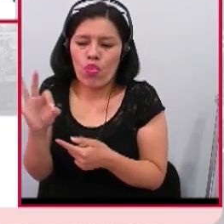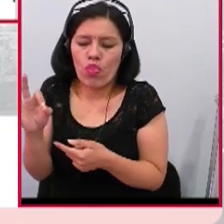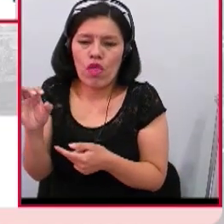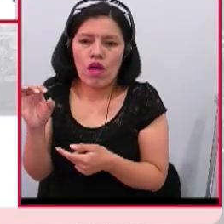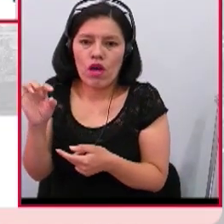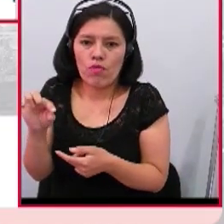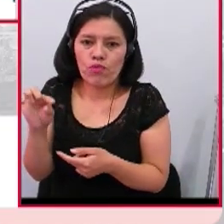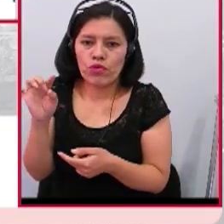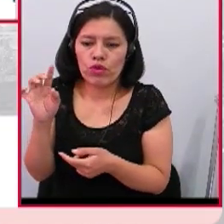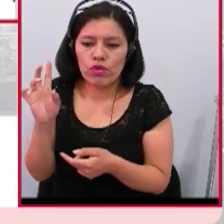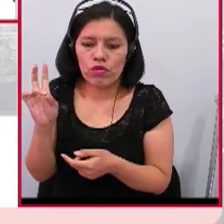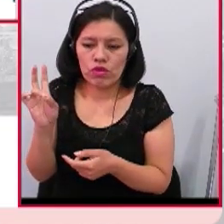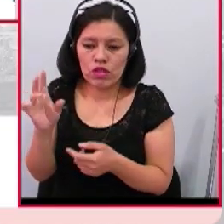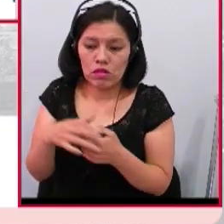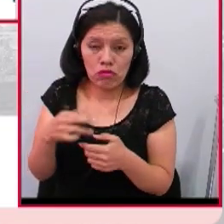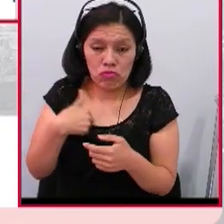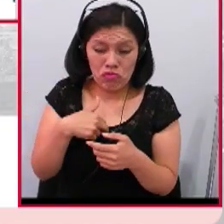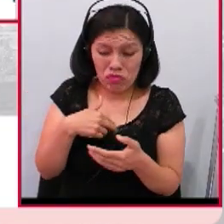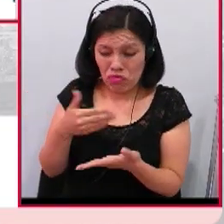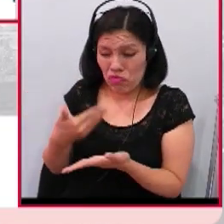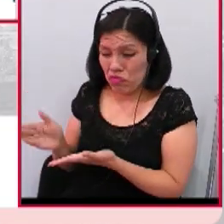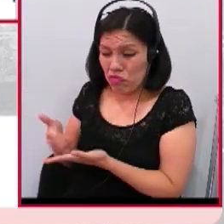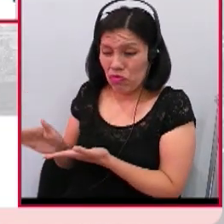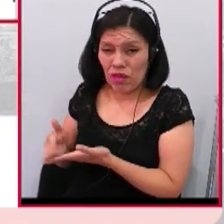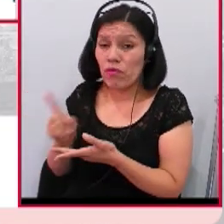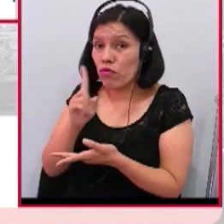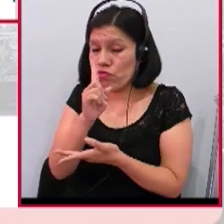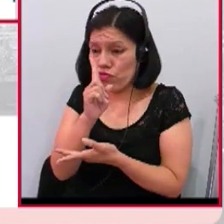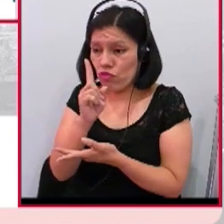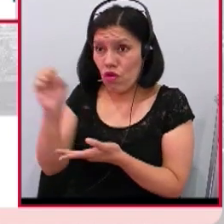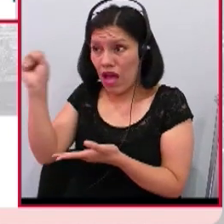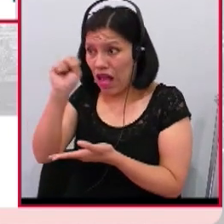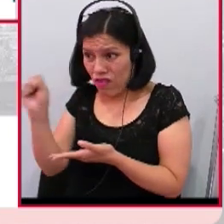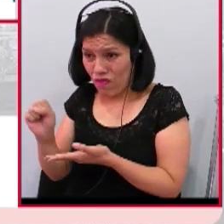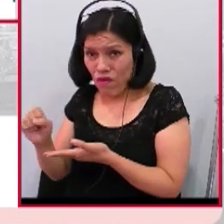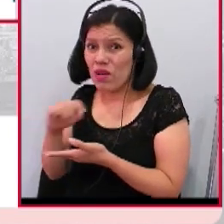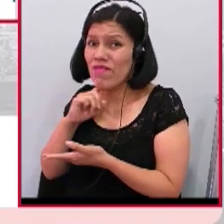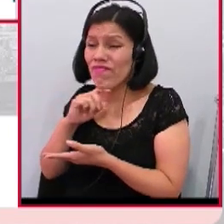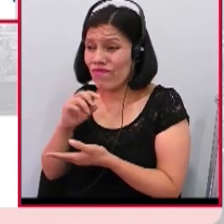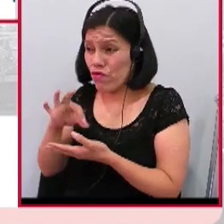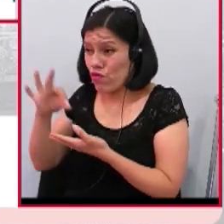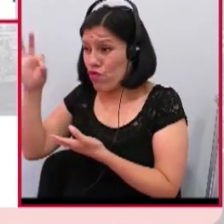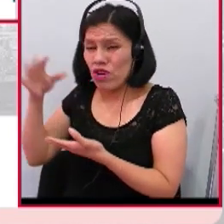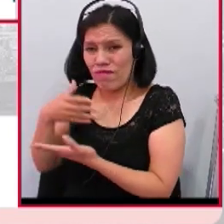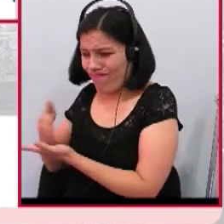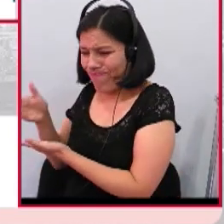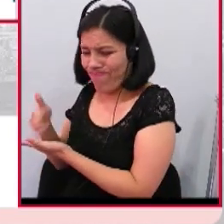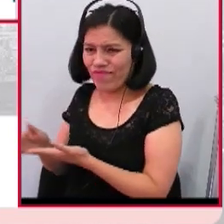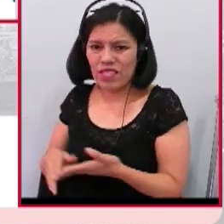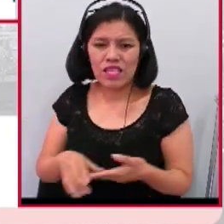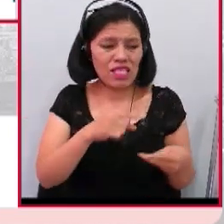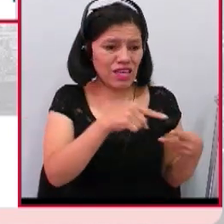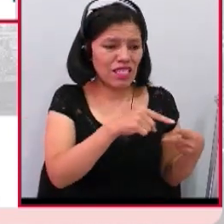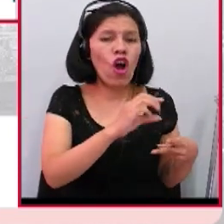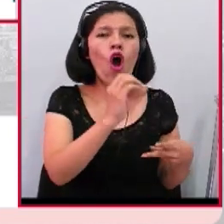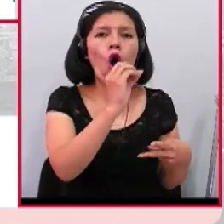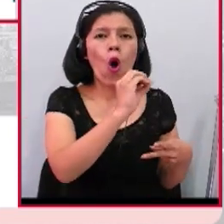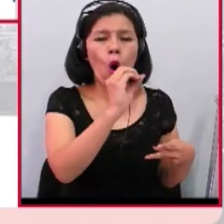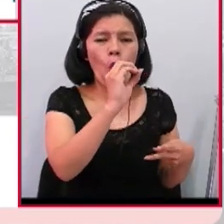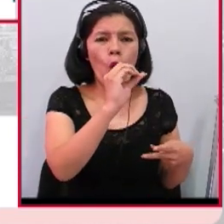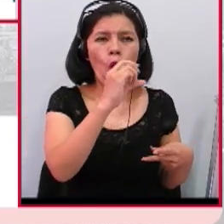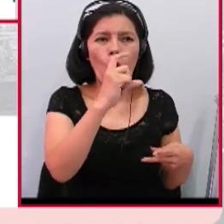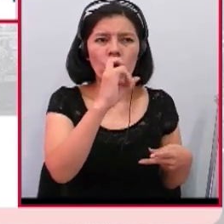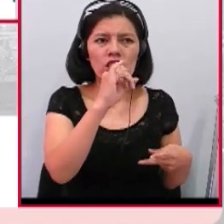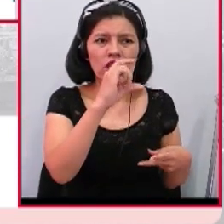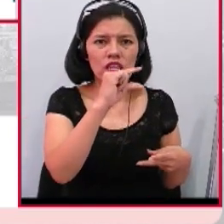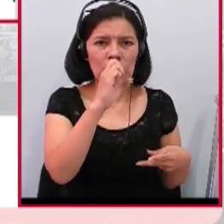2 impurezas, principalmente el azufre y el oxígeno, en diferentes etapas. No se puede hacer en convertidores porque si en convertidores